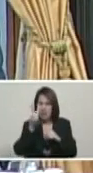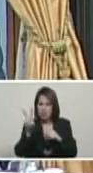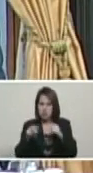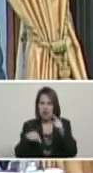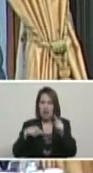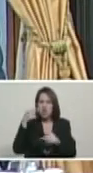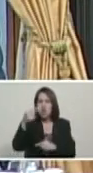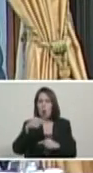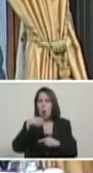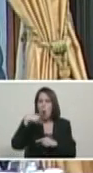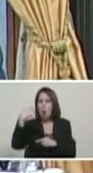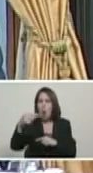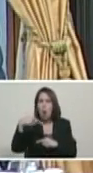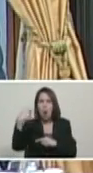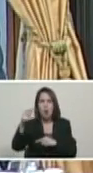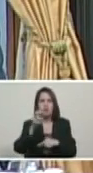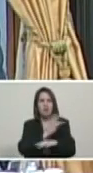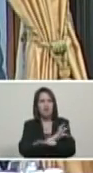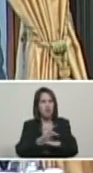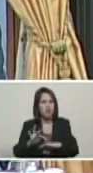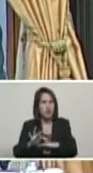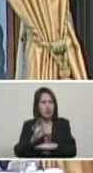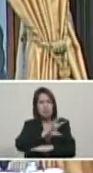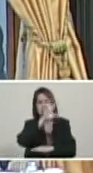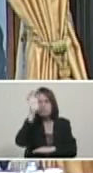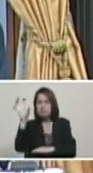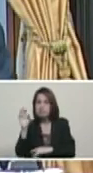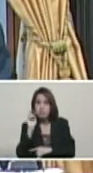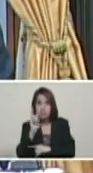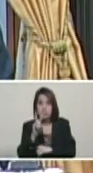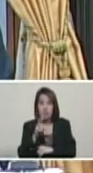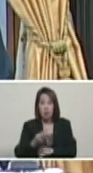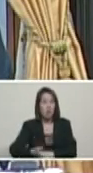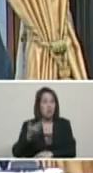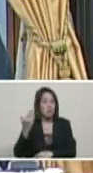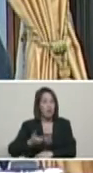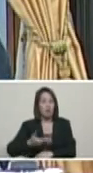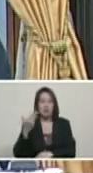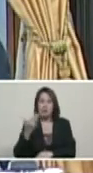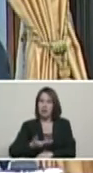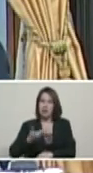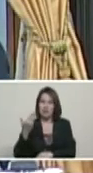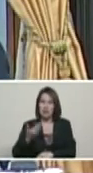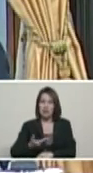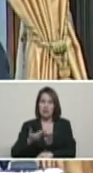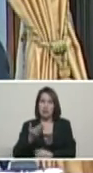frontera, queridos compatriotas? Esto es muy importante, la fijación.